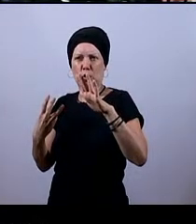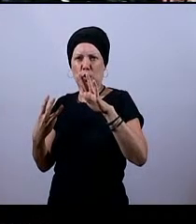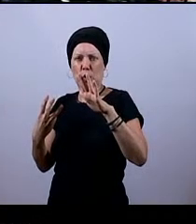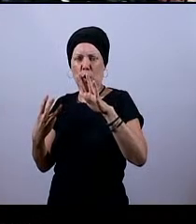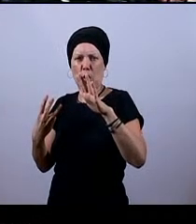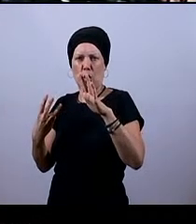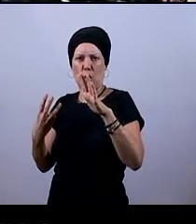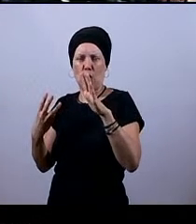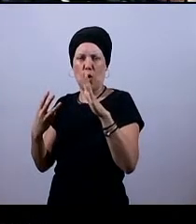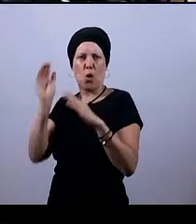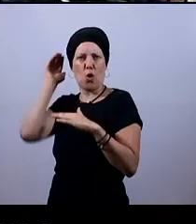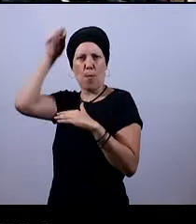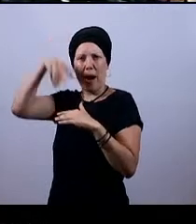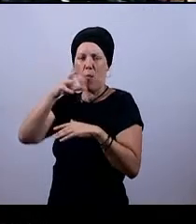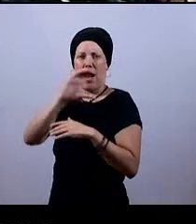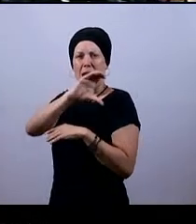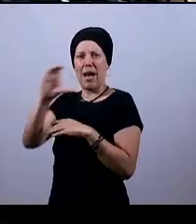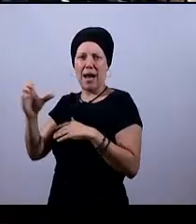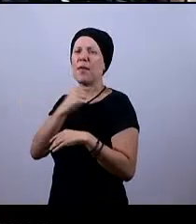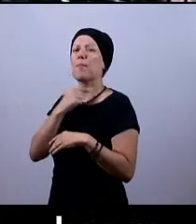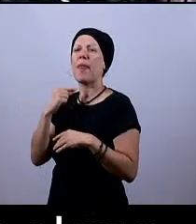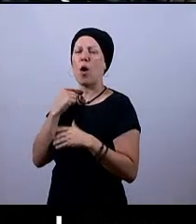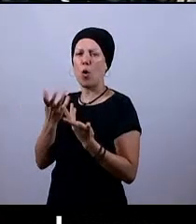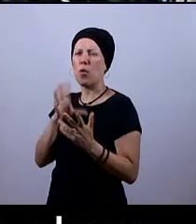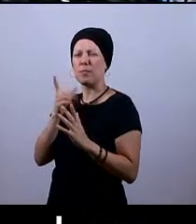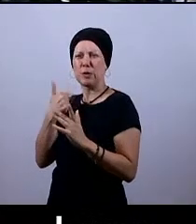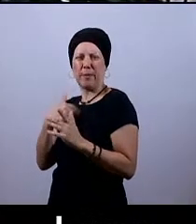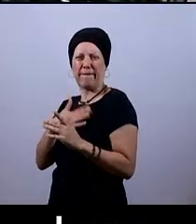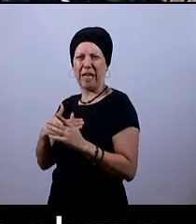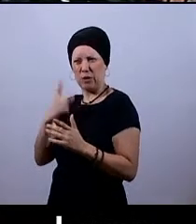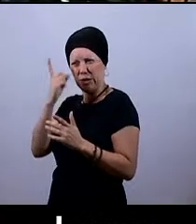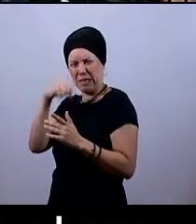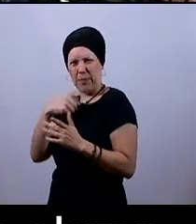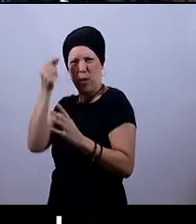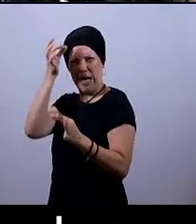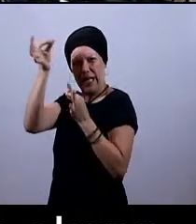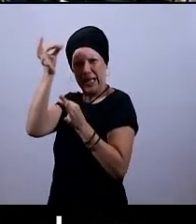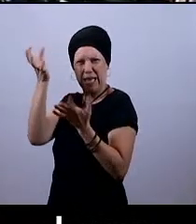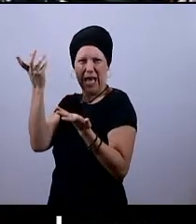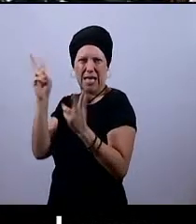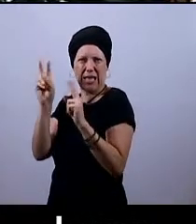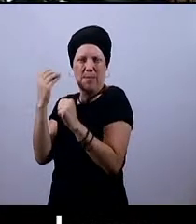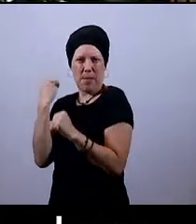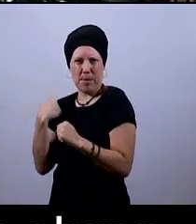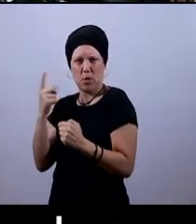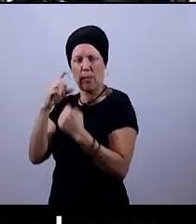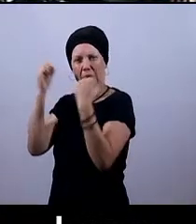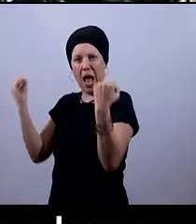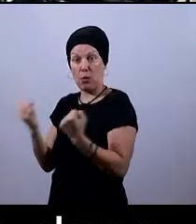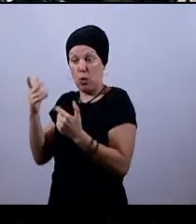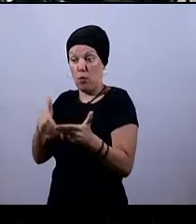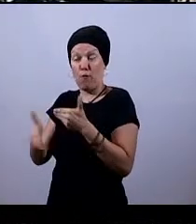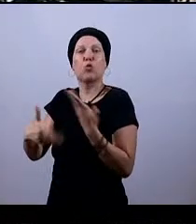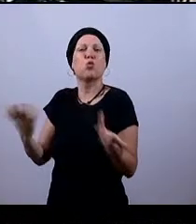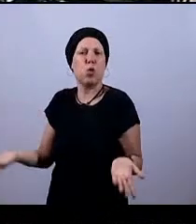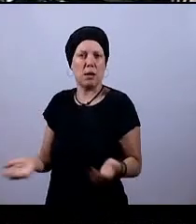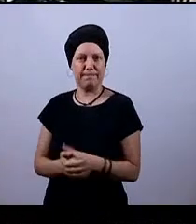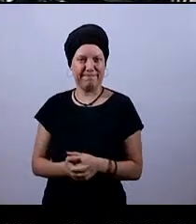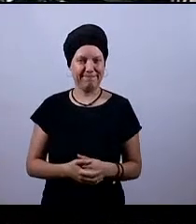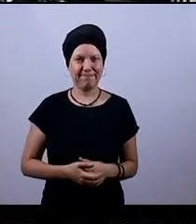autovía Cáceres-Badajoz. Nos gustaría saber, que nos concretara o nos diera algunos detalles sobre esto y las actuaciones que se van a llevar a cabo.